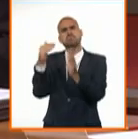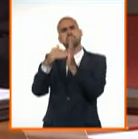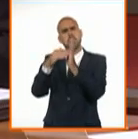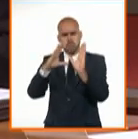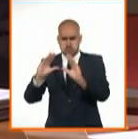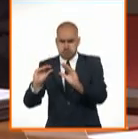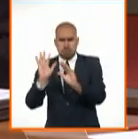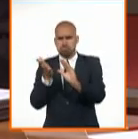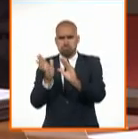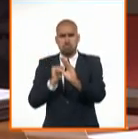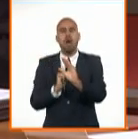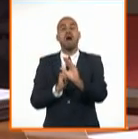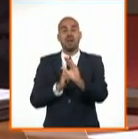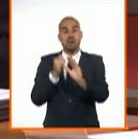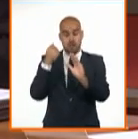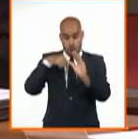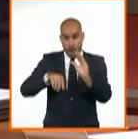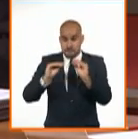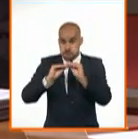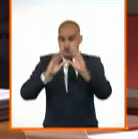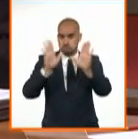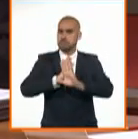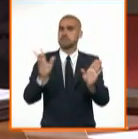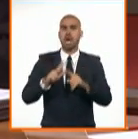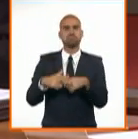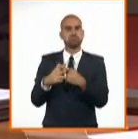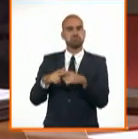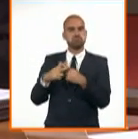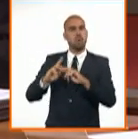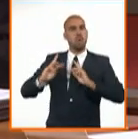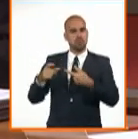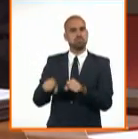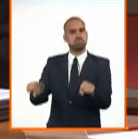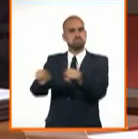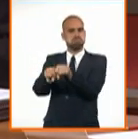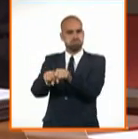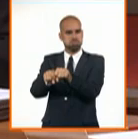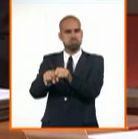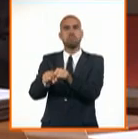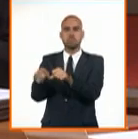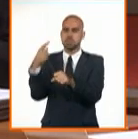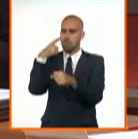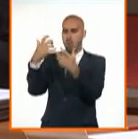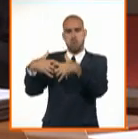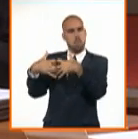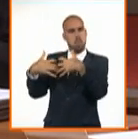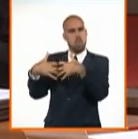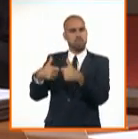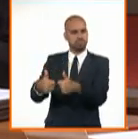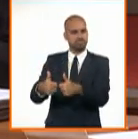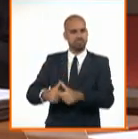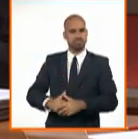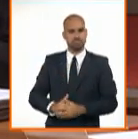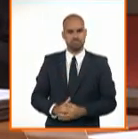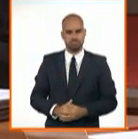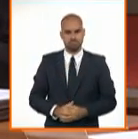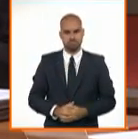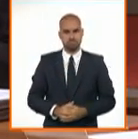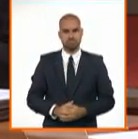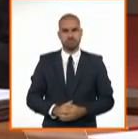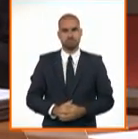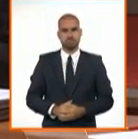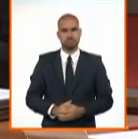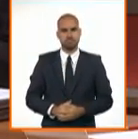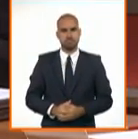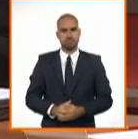mañana ya esa unidad está sincronizada con relación a los mantenimientos hay